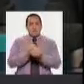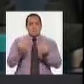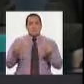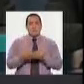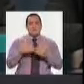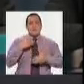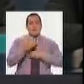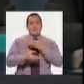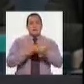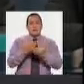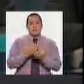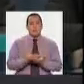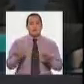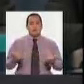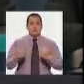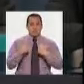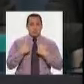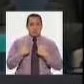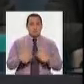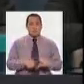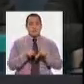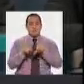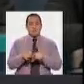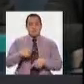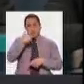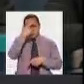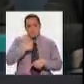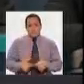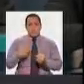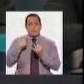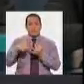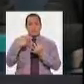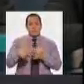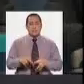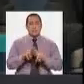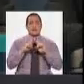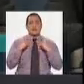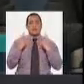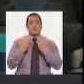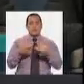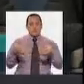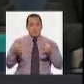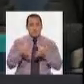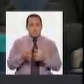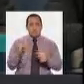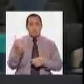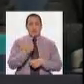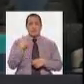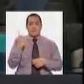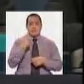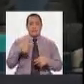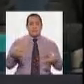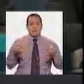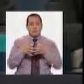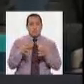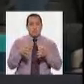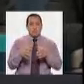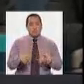avances del caso. Yo he tenido personalmente varias reuniones con los partidos, con los representantes de los